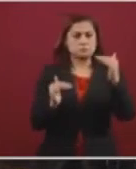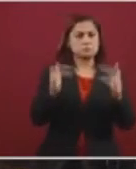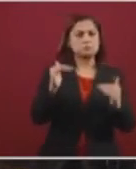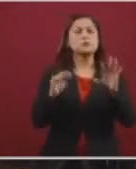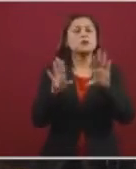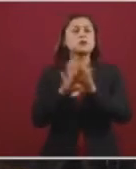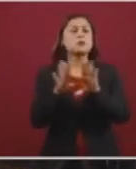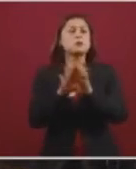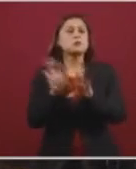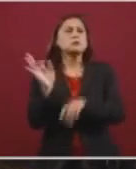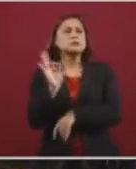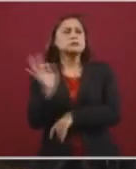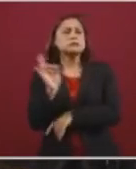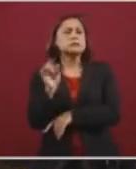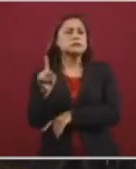19.5,